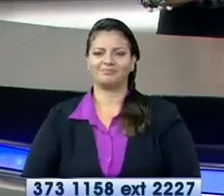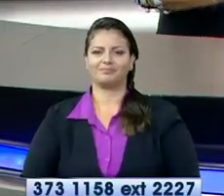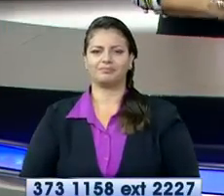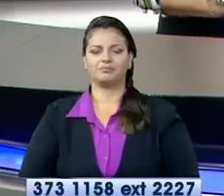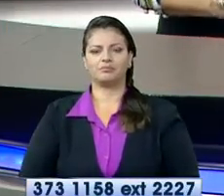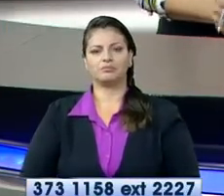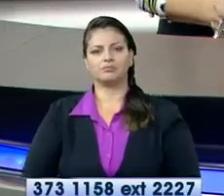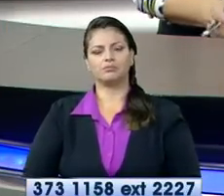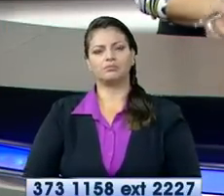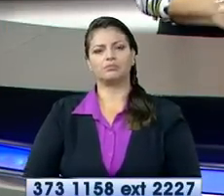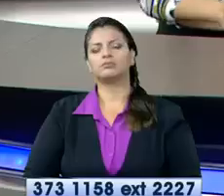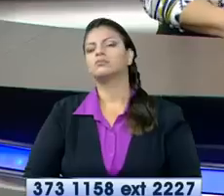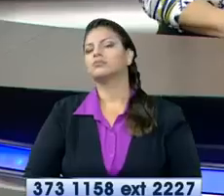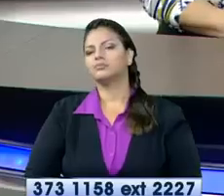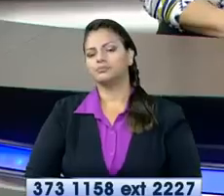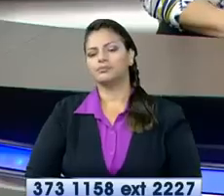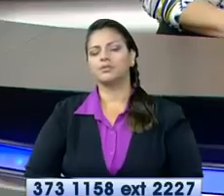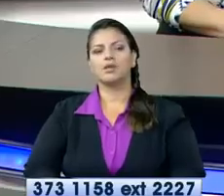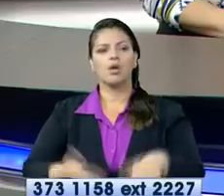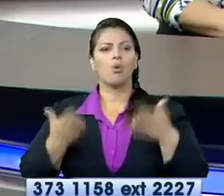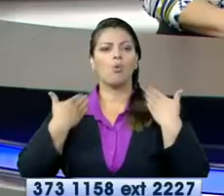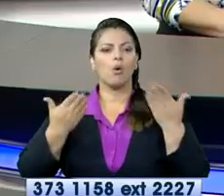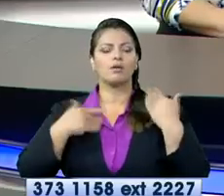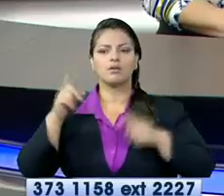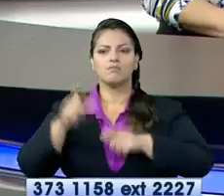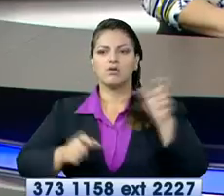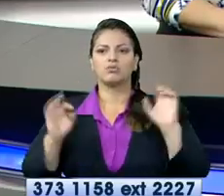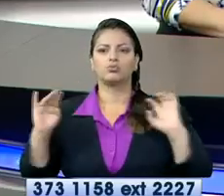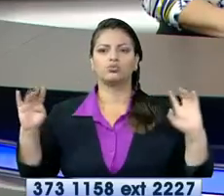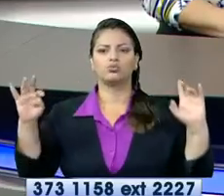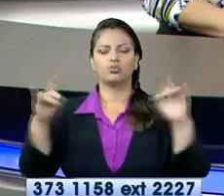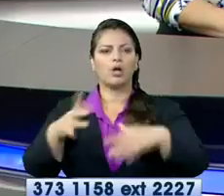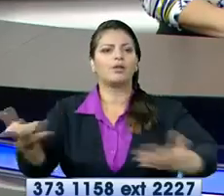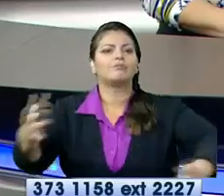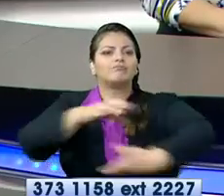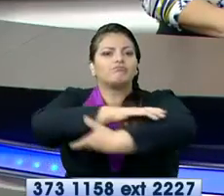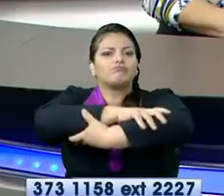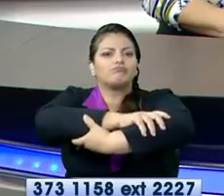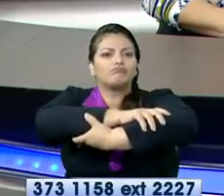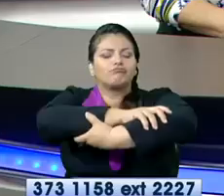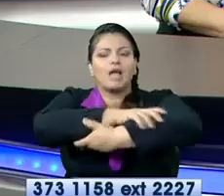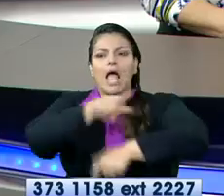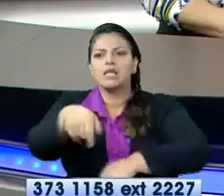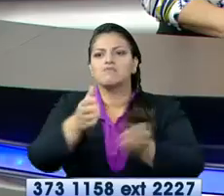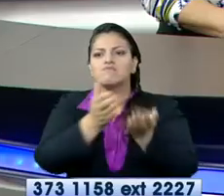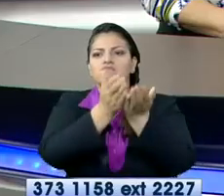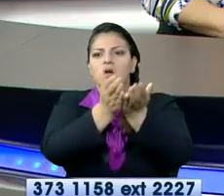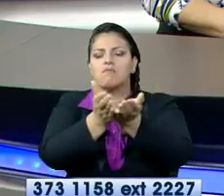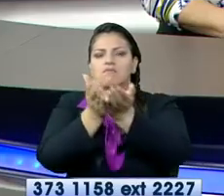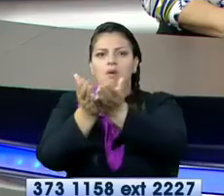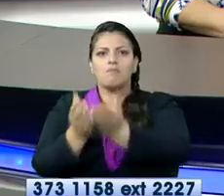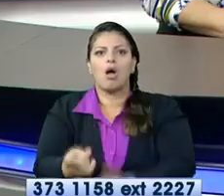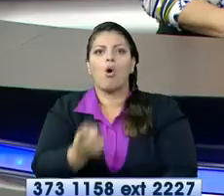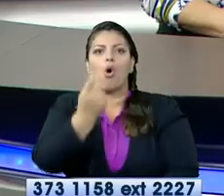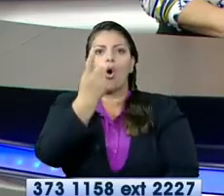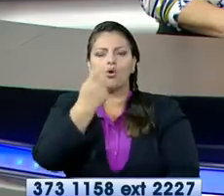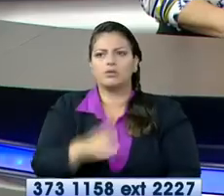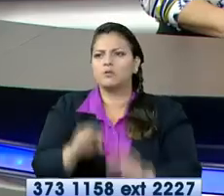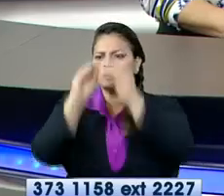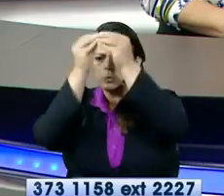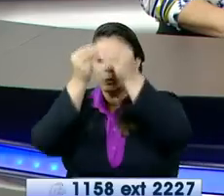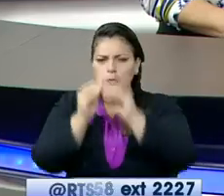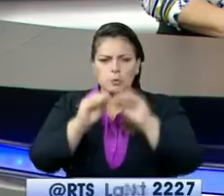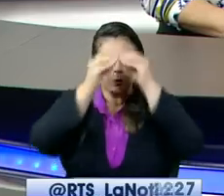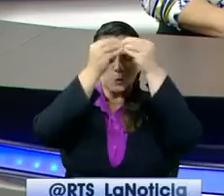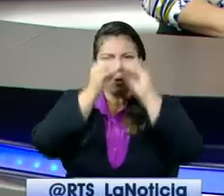los guayaquileños pudimos disfrutar del desfile náutico Invasión Pirata, en la que participaron 11 embarcaciones.